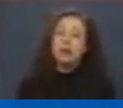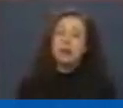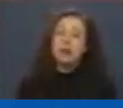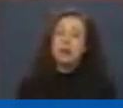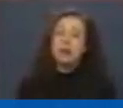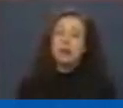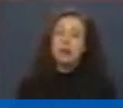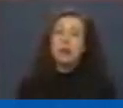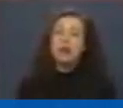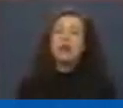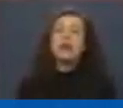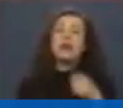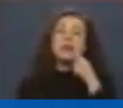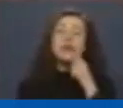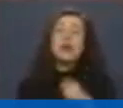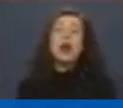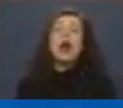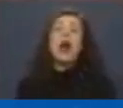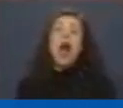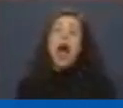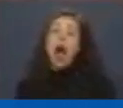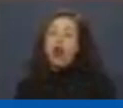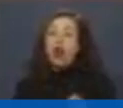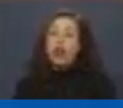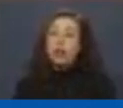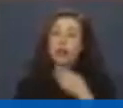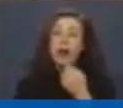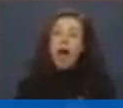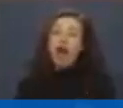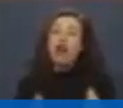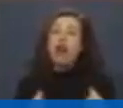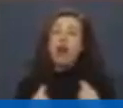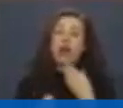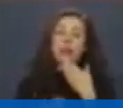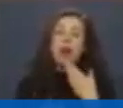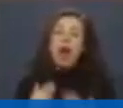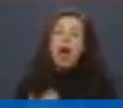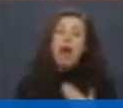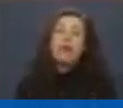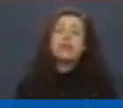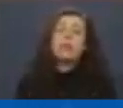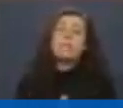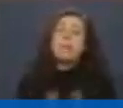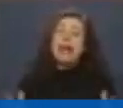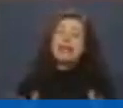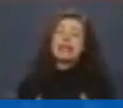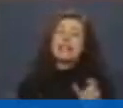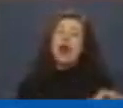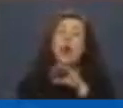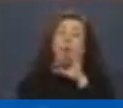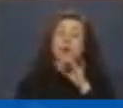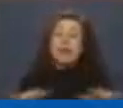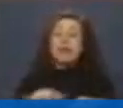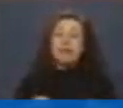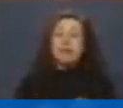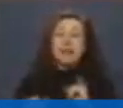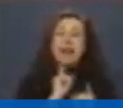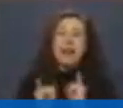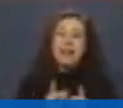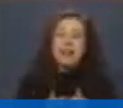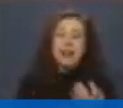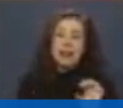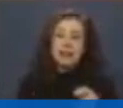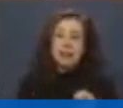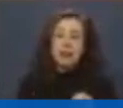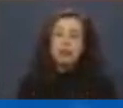a reducir tiempos y costos, sino también para avanzar en la tan esperada digitalización del Estado. Valoro el